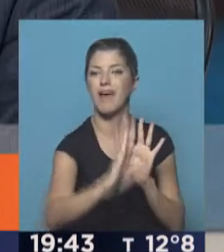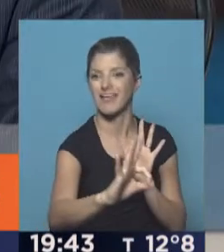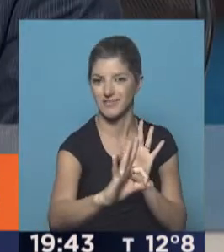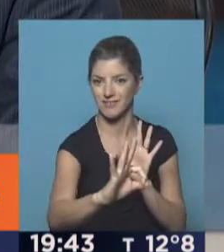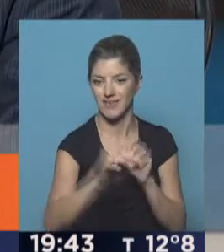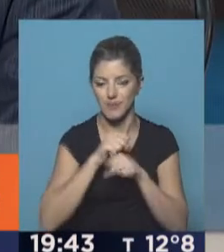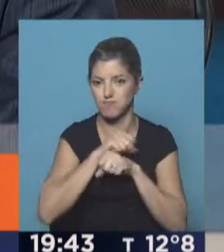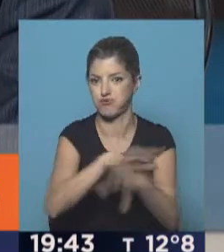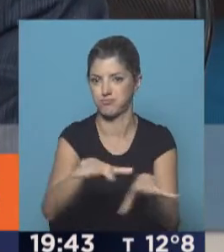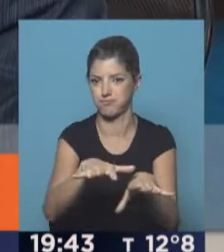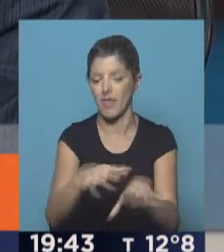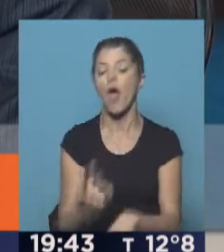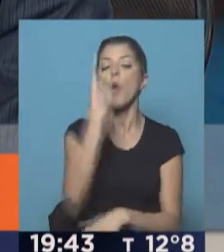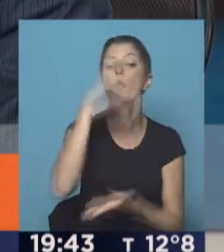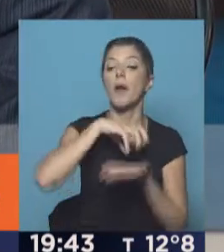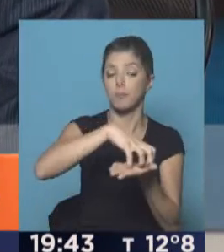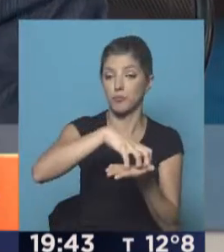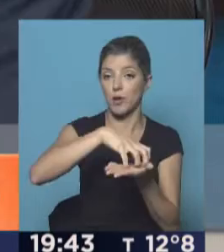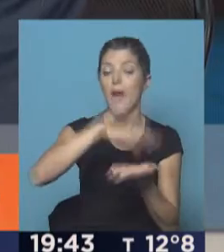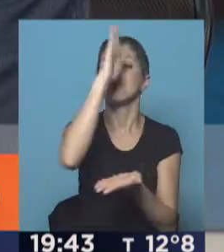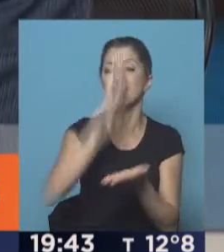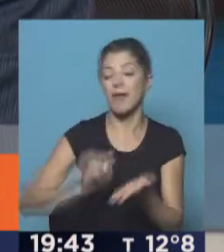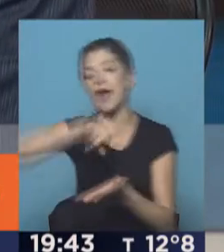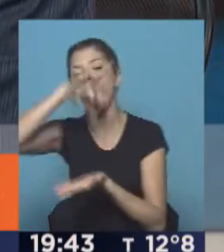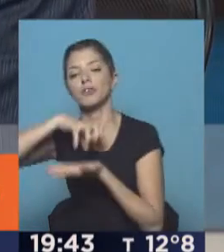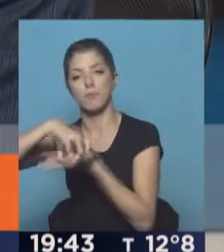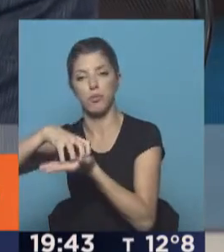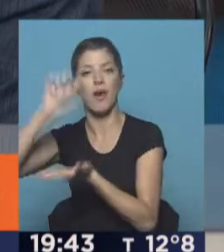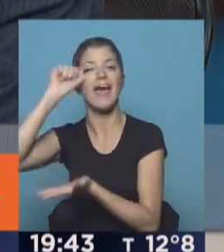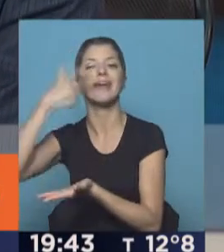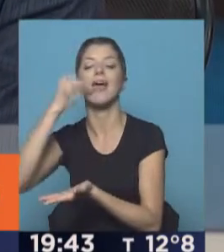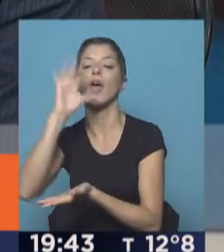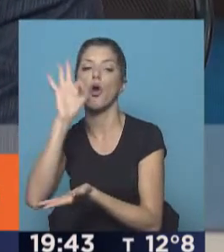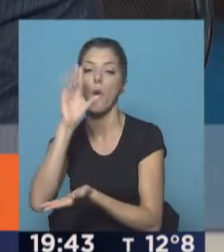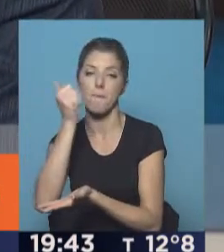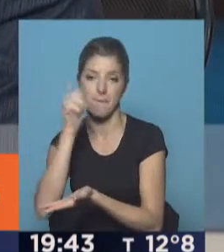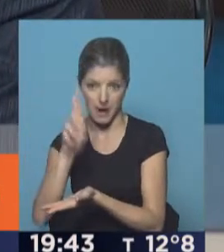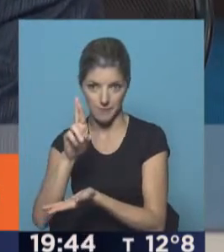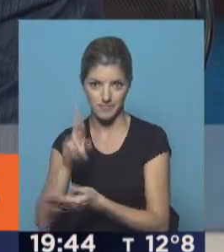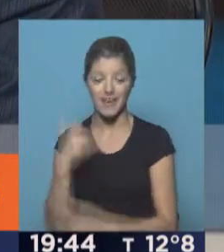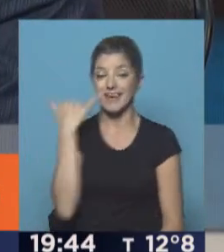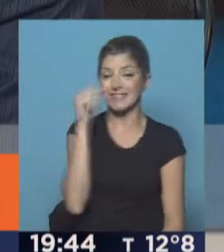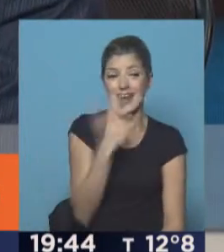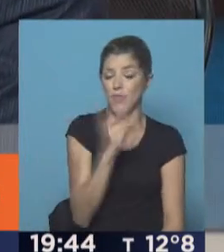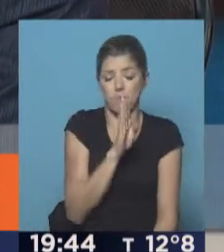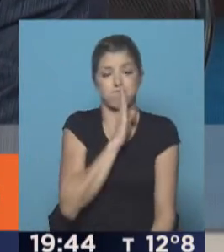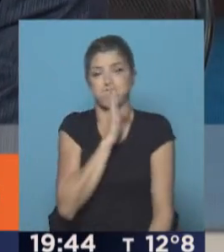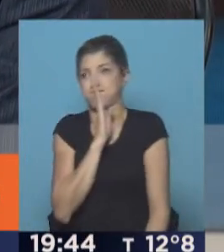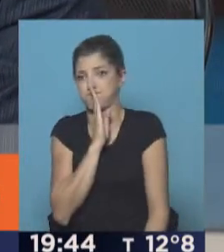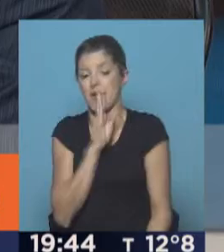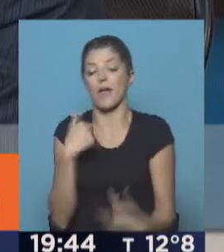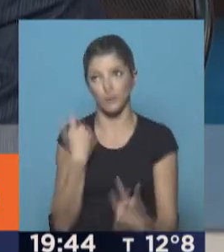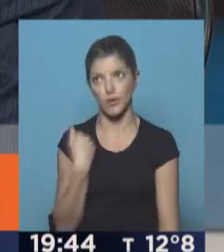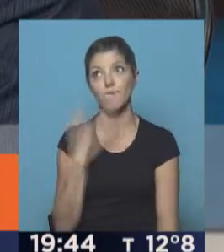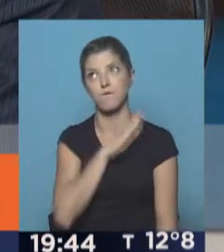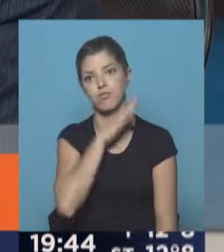una es en Bahía Blanca y otra en Escobar. Ya no dan abasto. Entonces fuimos a Chile, ¿no? La paradoja que antes